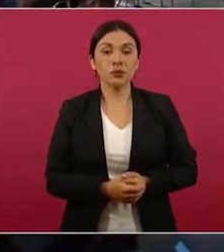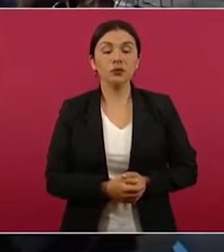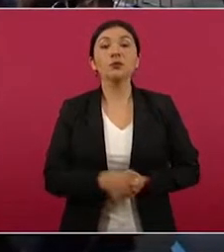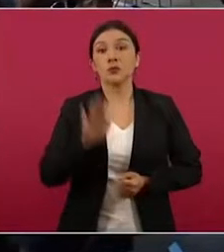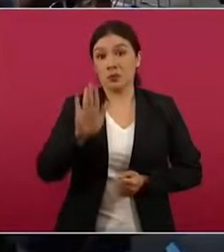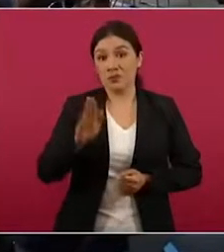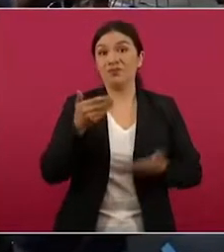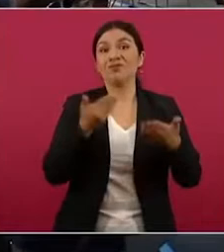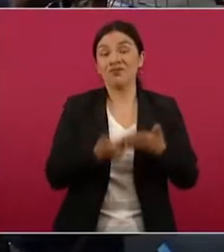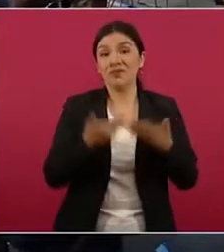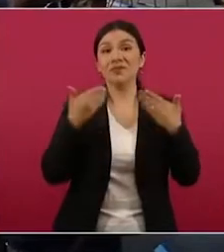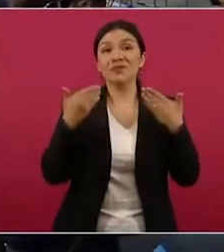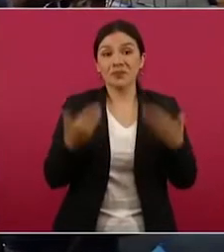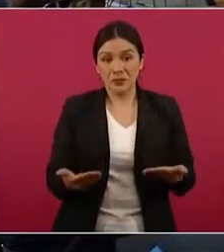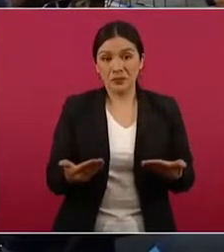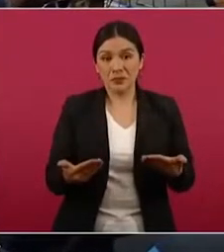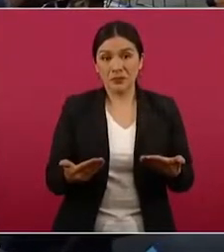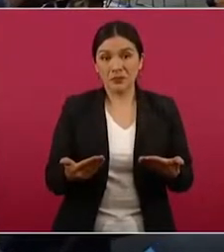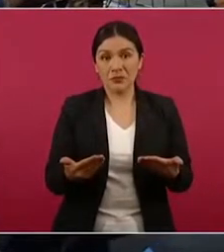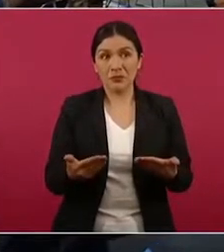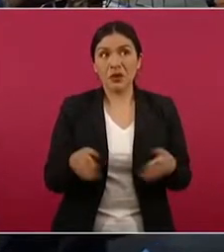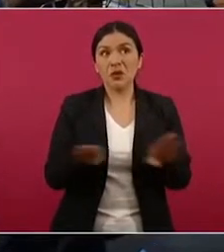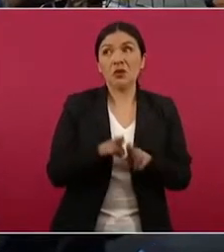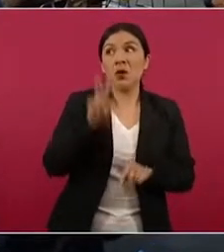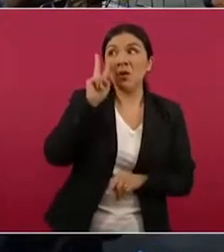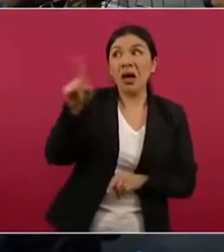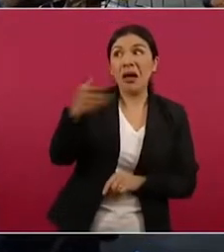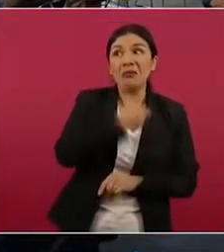ahora ni lo conocen.